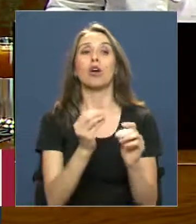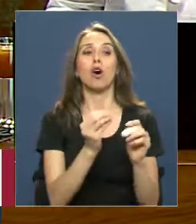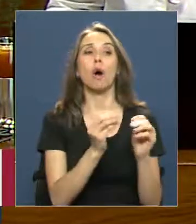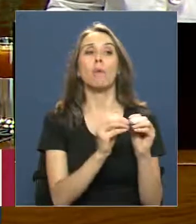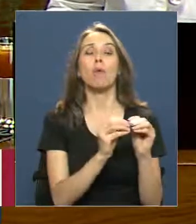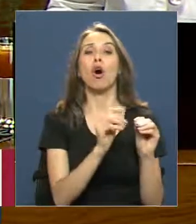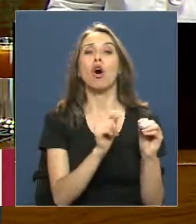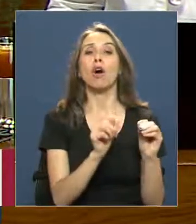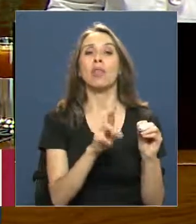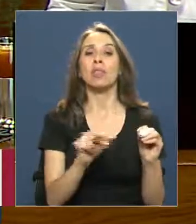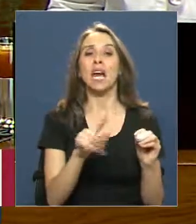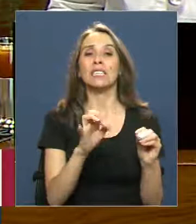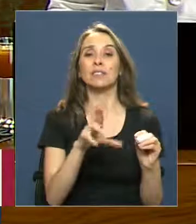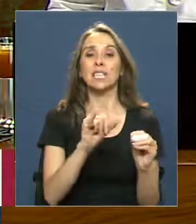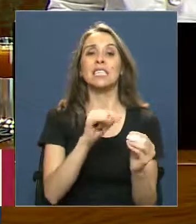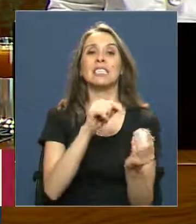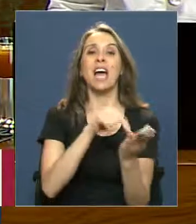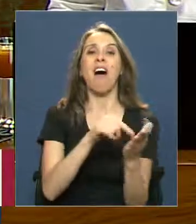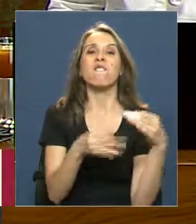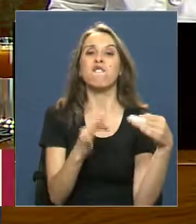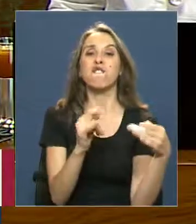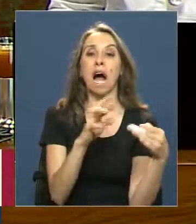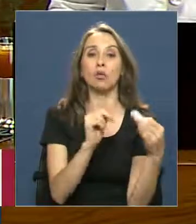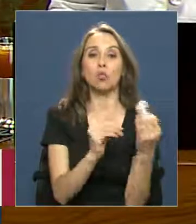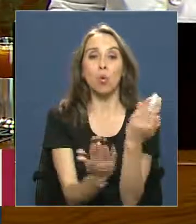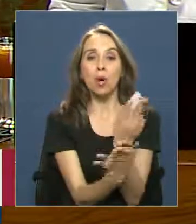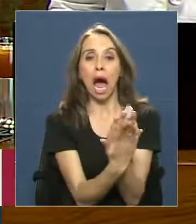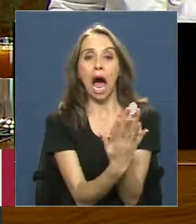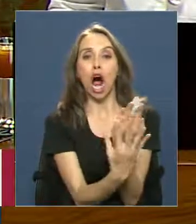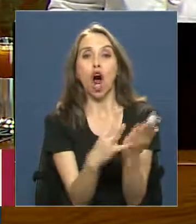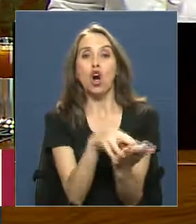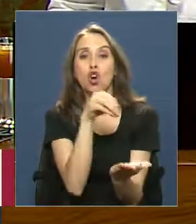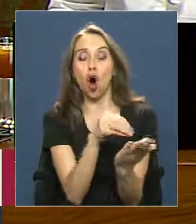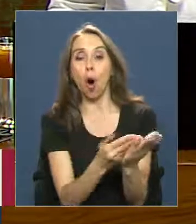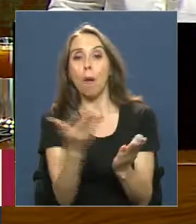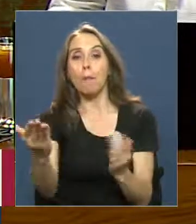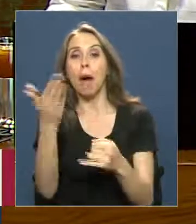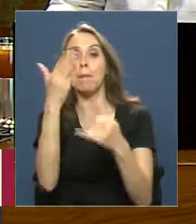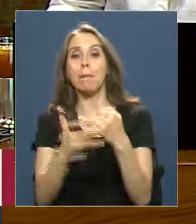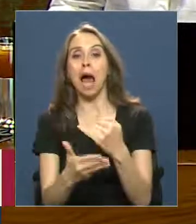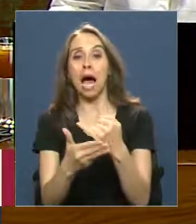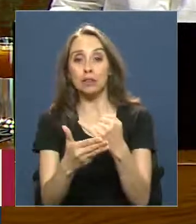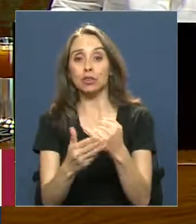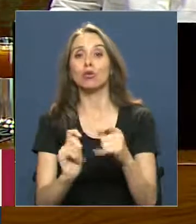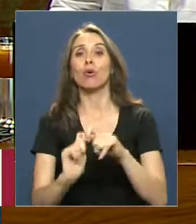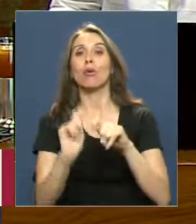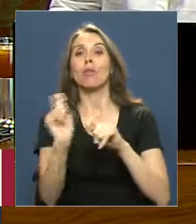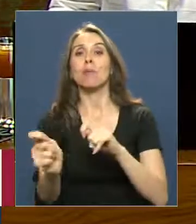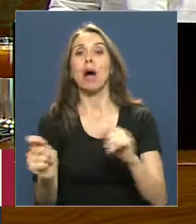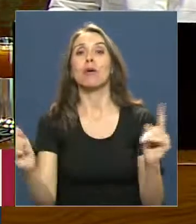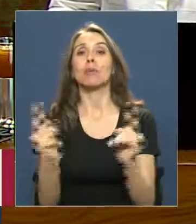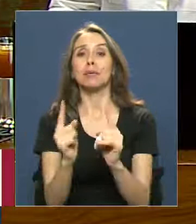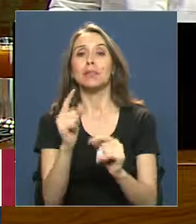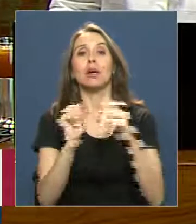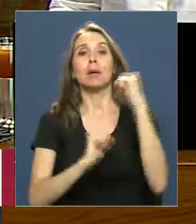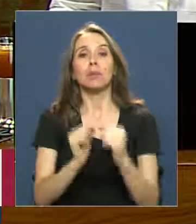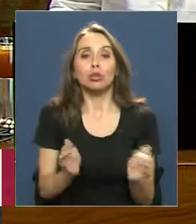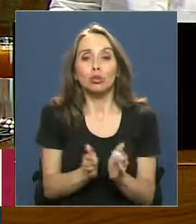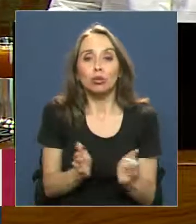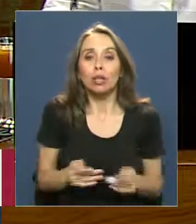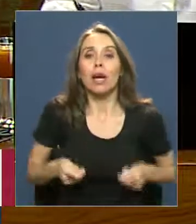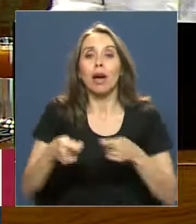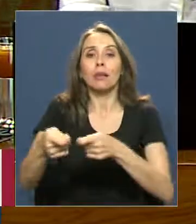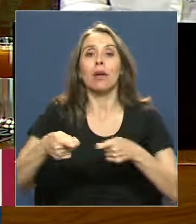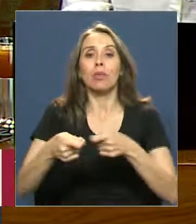mérito ejecutivo a copia de la factura, para limitar los acuerdos de plazo de pago excepcional en caso de empresas de menor tamaño emisoras